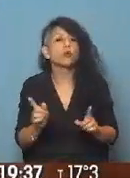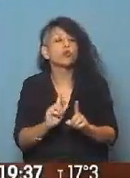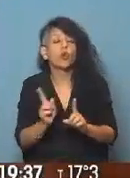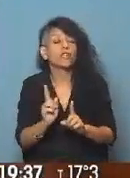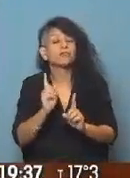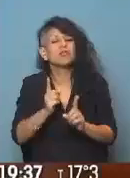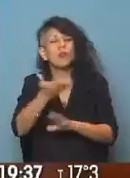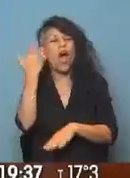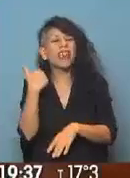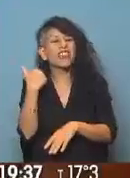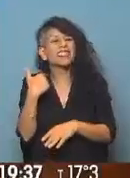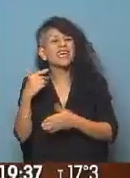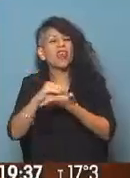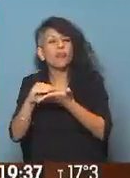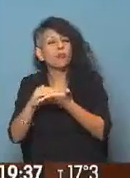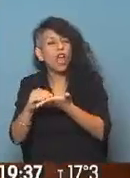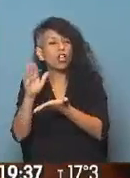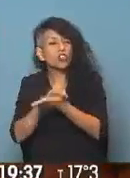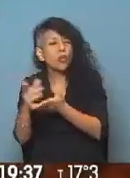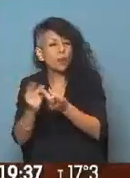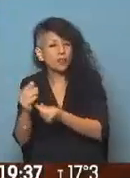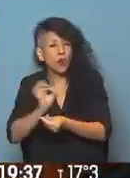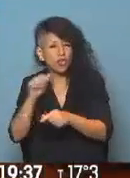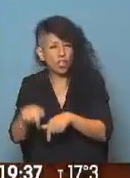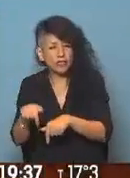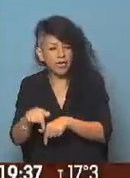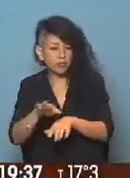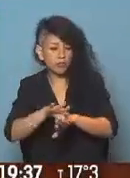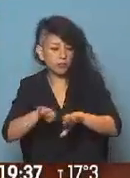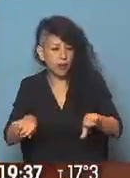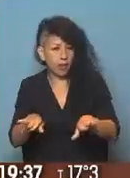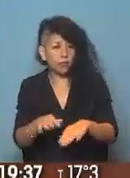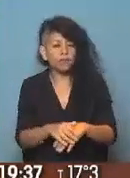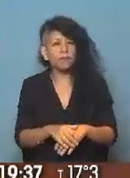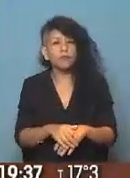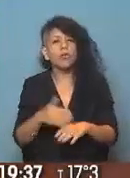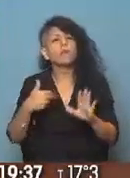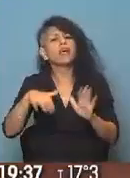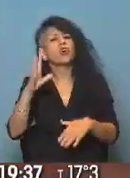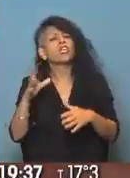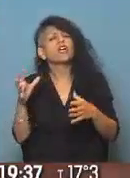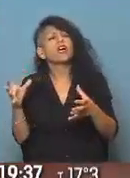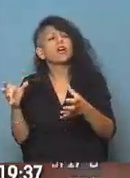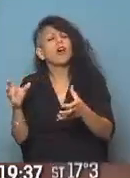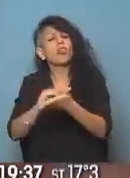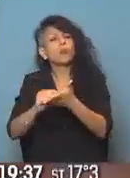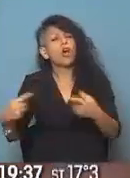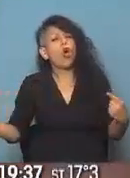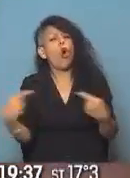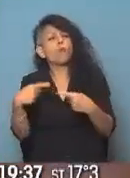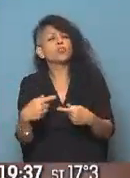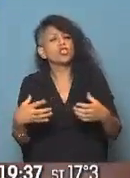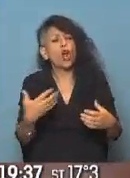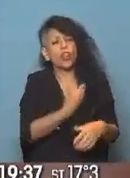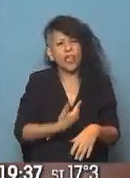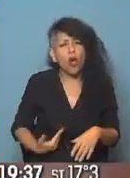en diputados, que era el presupuesto de este año. Teniendo en cuenta que la mayoría de los opositores al gobierno, de los diputados opositores que hablaron el otro día o